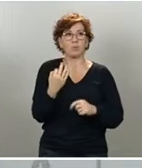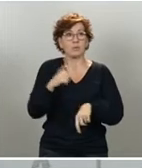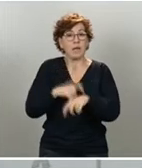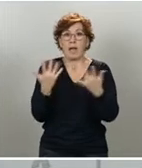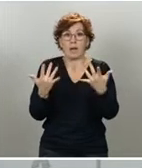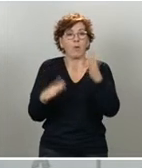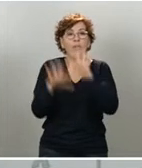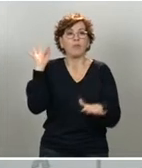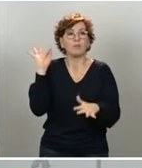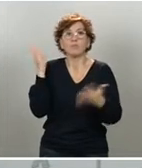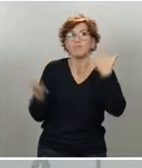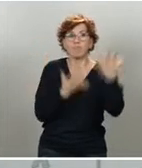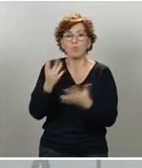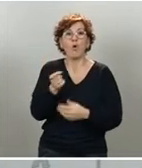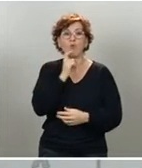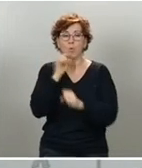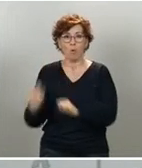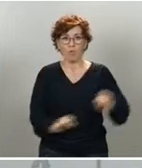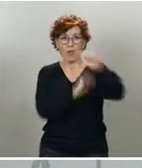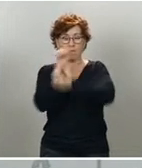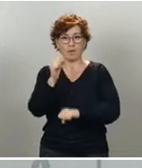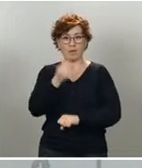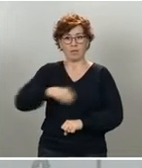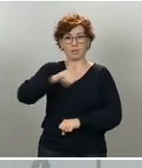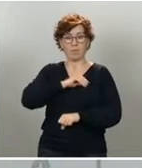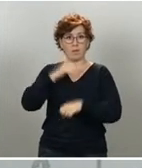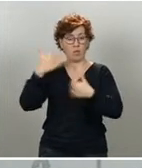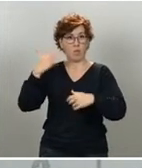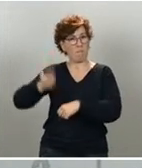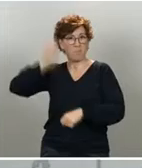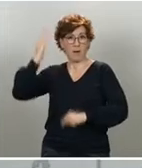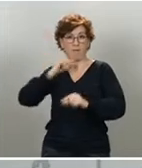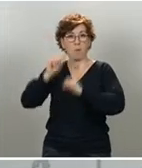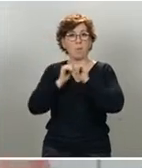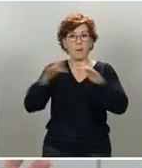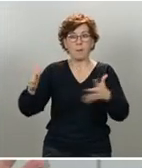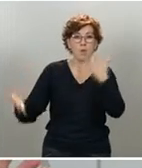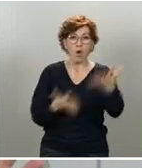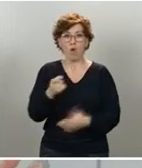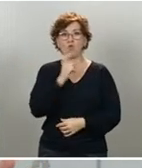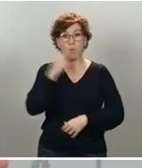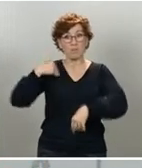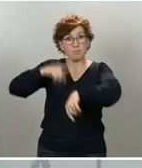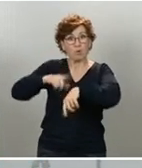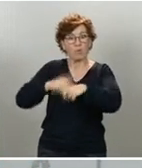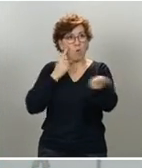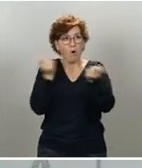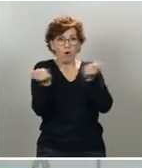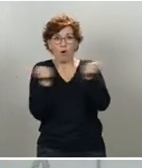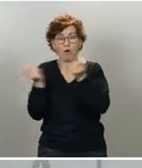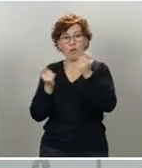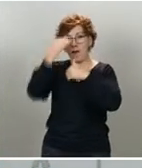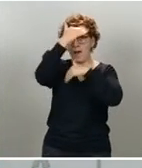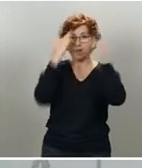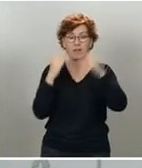país de la acometida brutal de la pandemia y, al mismo tiempo, debíamos coordinar y atender a todas las administraciones públicas en